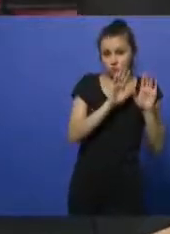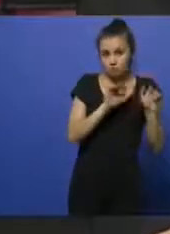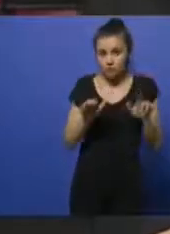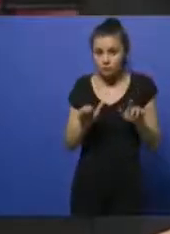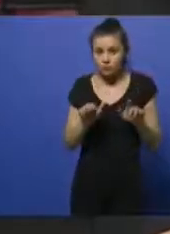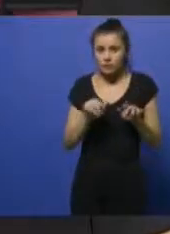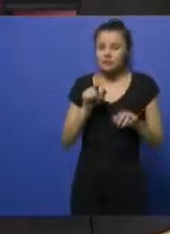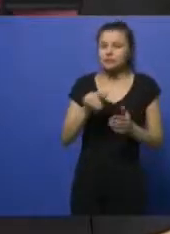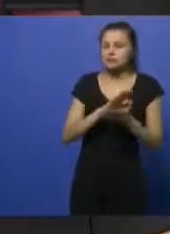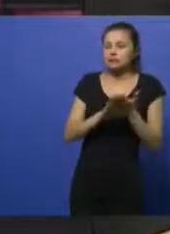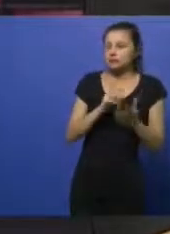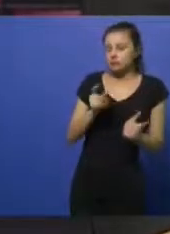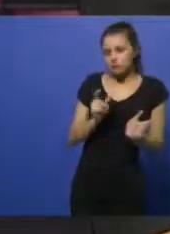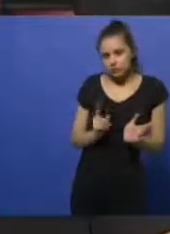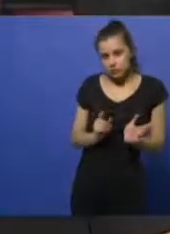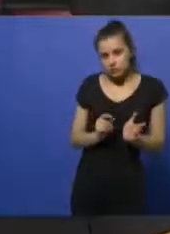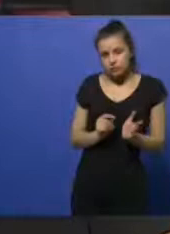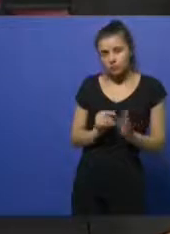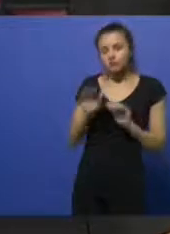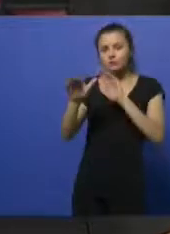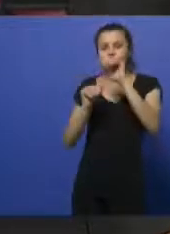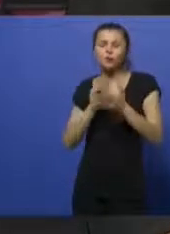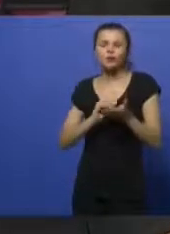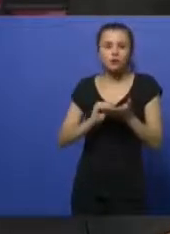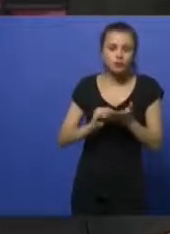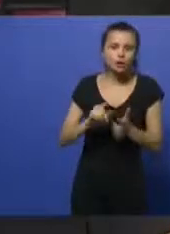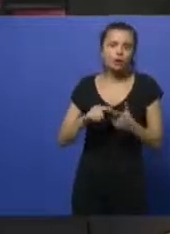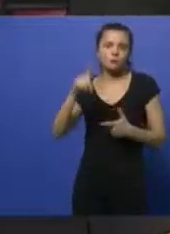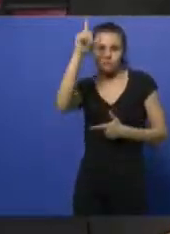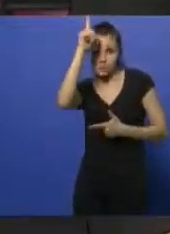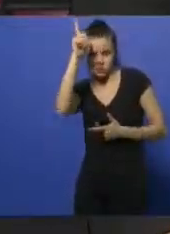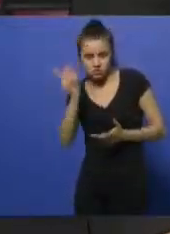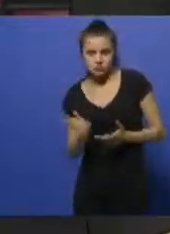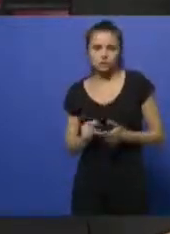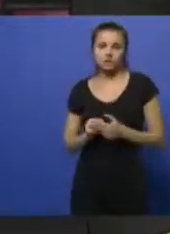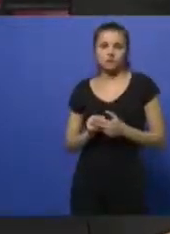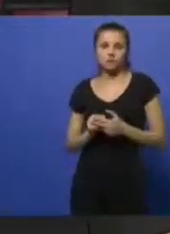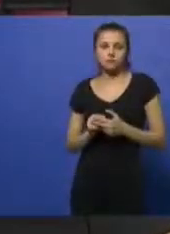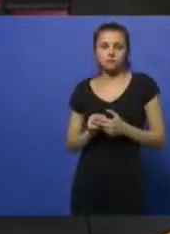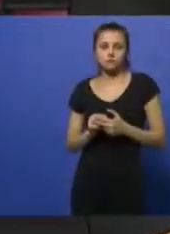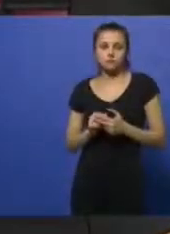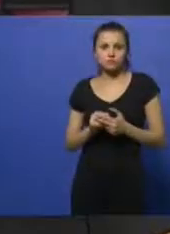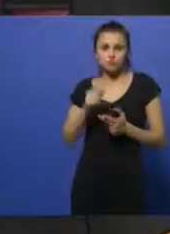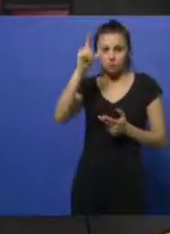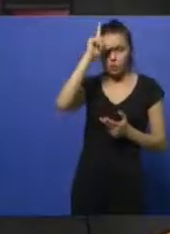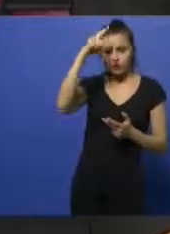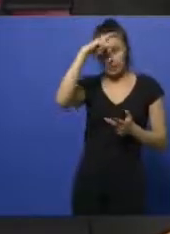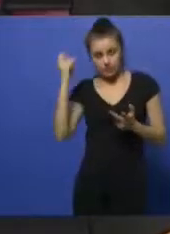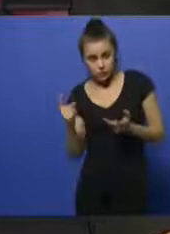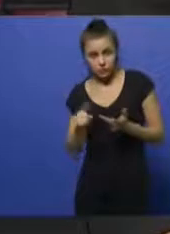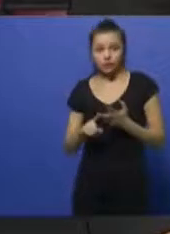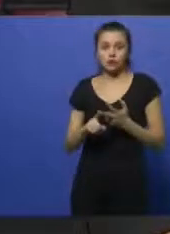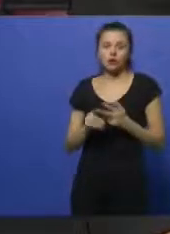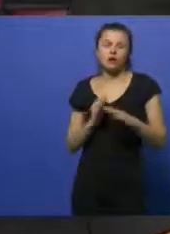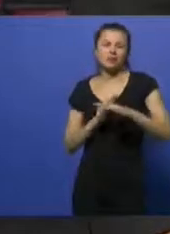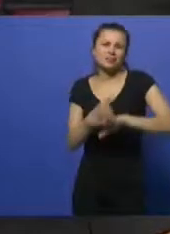poner complicado, que tenían que llamar a un escribano, uh-huh, que llamar a la federal, que llamar a gendarmería, que no dejarme entrar a la fábrica. Y